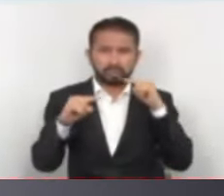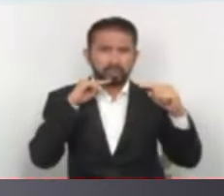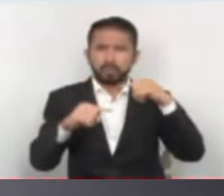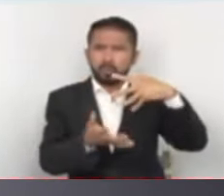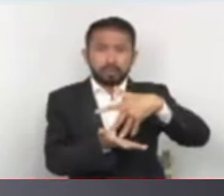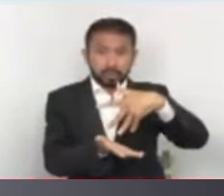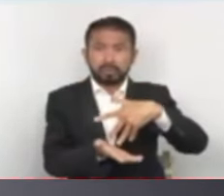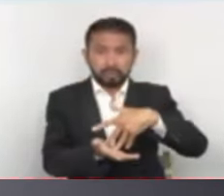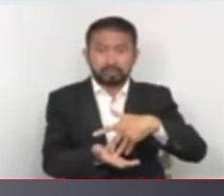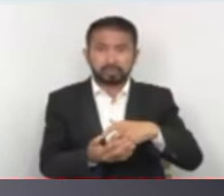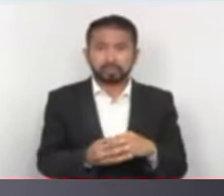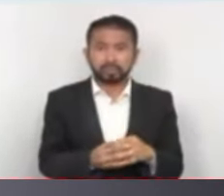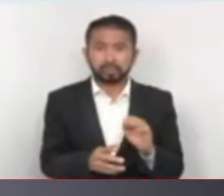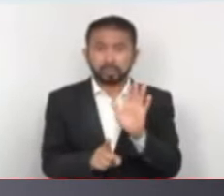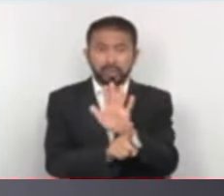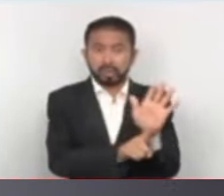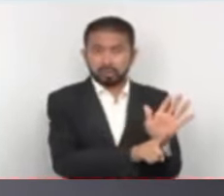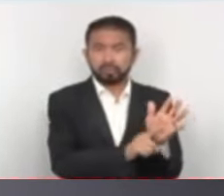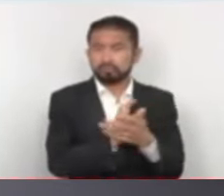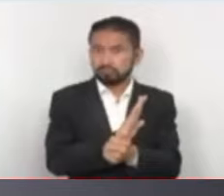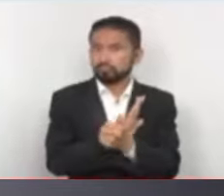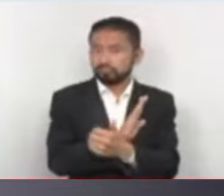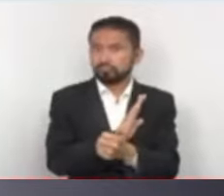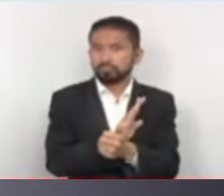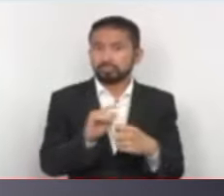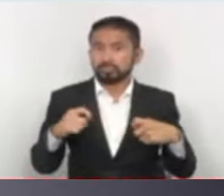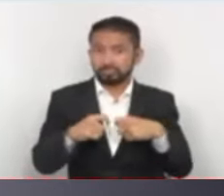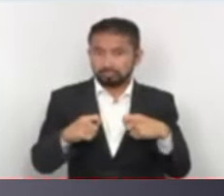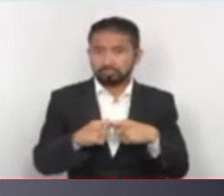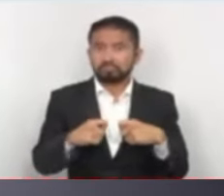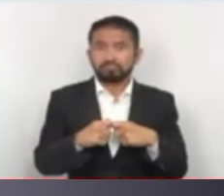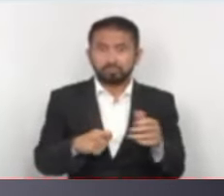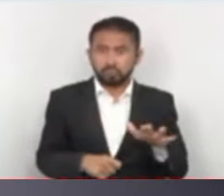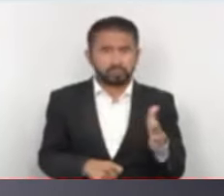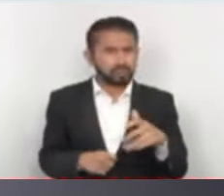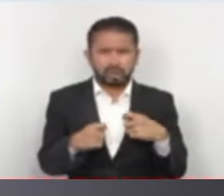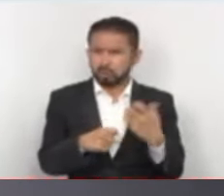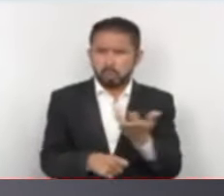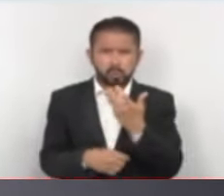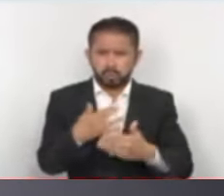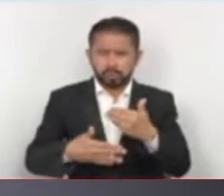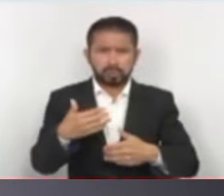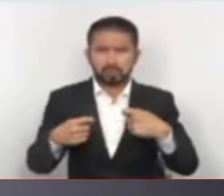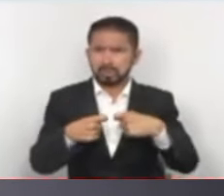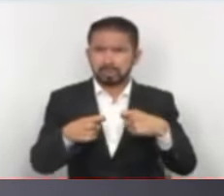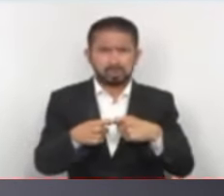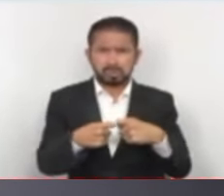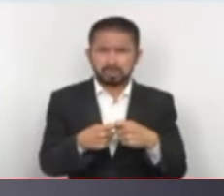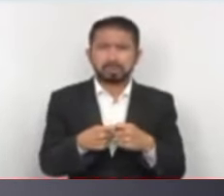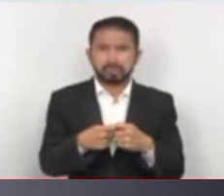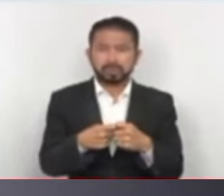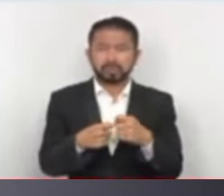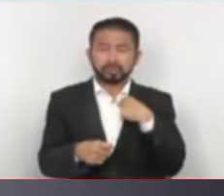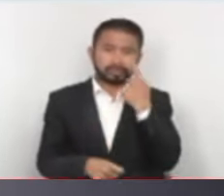democráticos, electorales, que lo hacen de manera electrónica. Casi todo el proceso de votación, lo